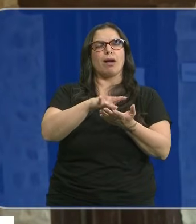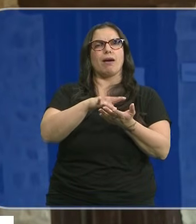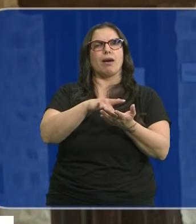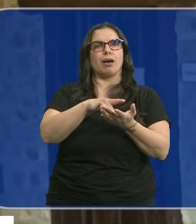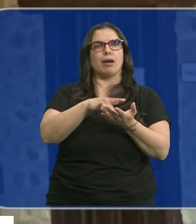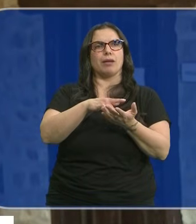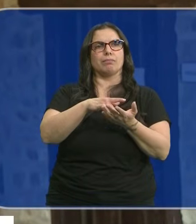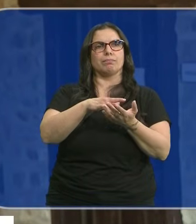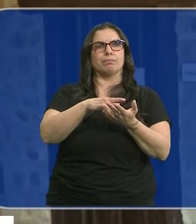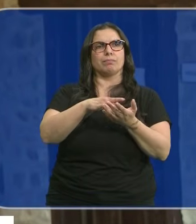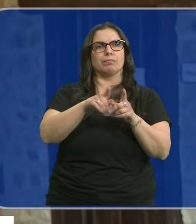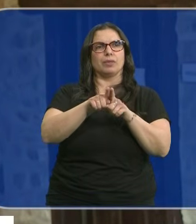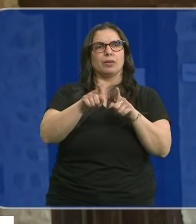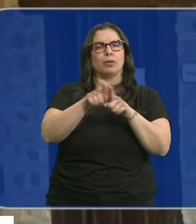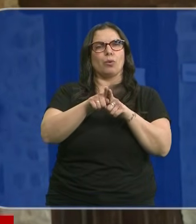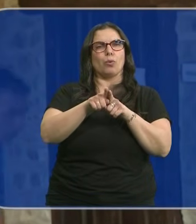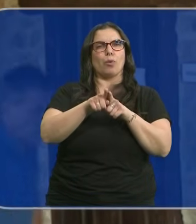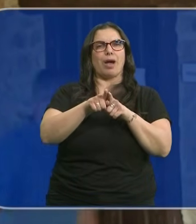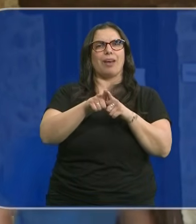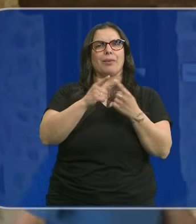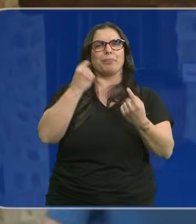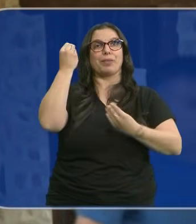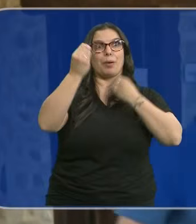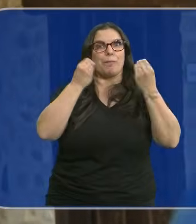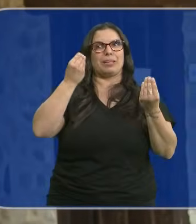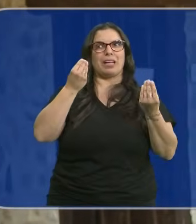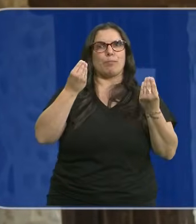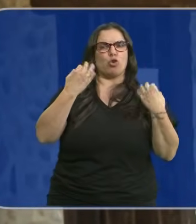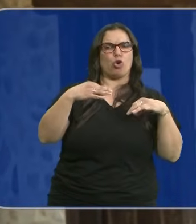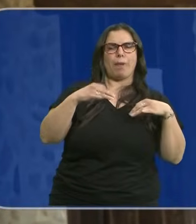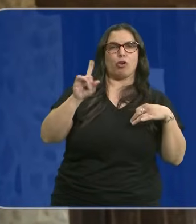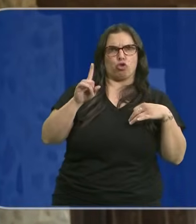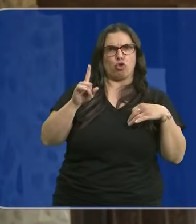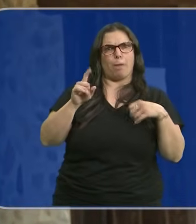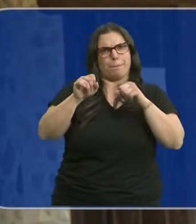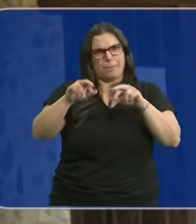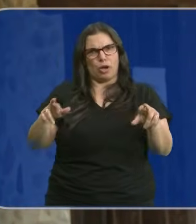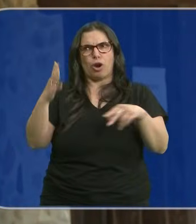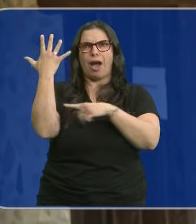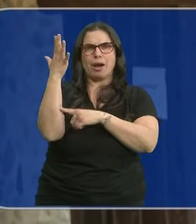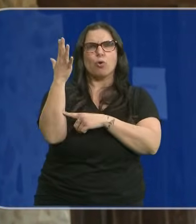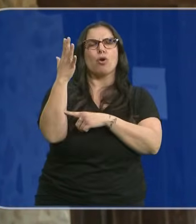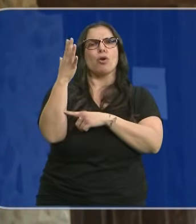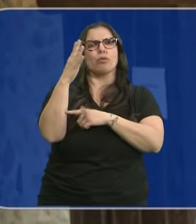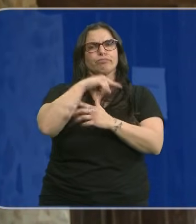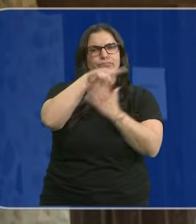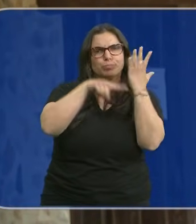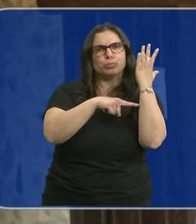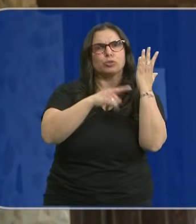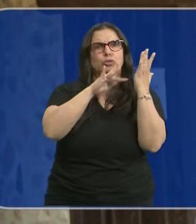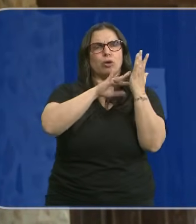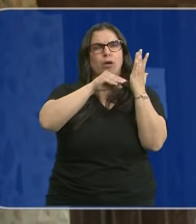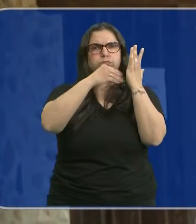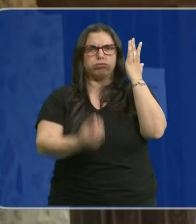produciendo una purga más grande que lo que es habitual, ¿no? De lo que sería normal en el árbol. Estamos viendo cómo